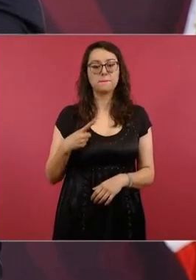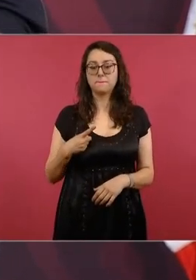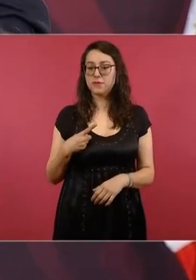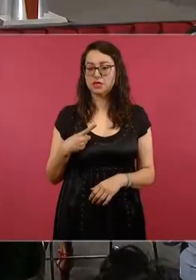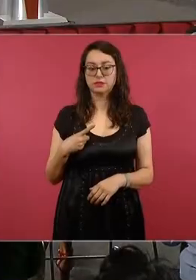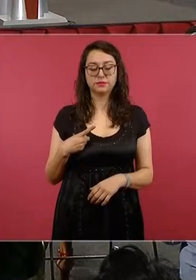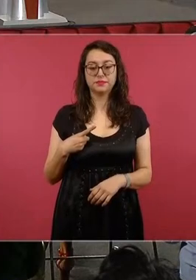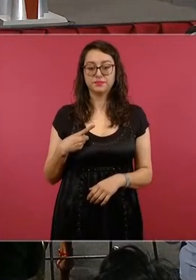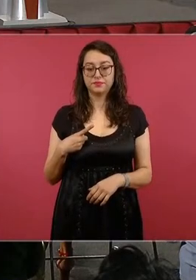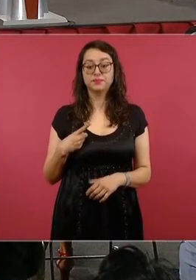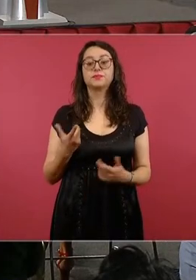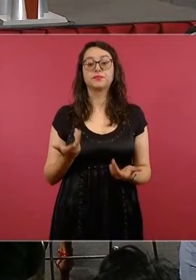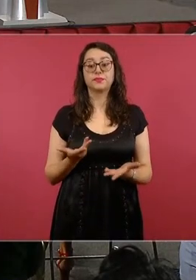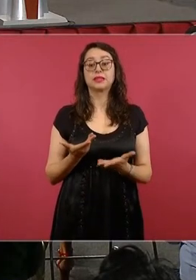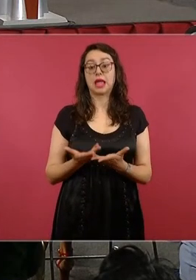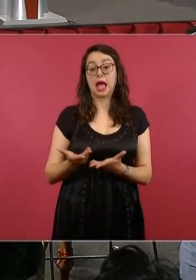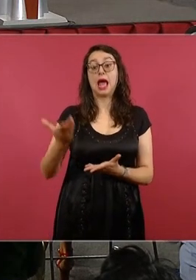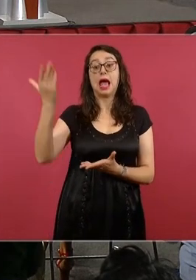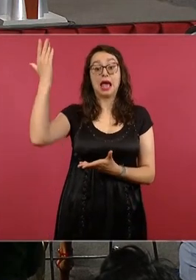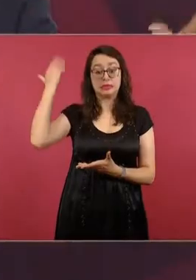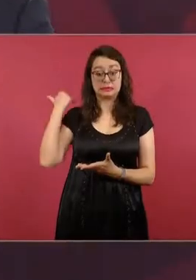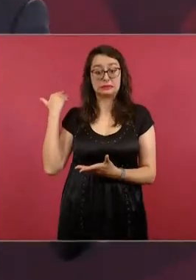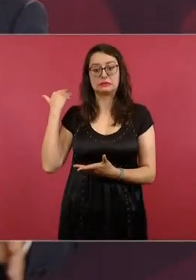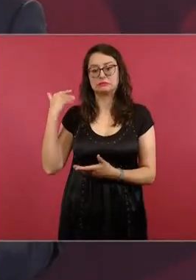Eso era lo que imperaba antes,